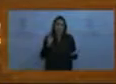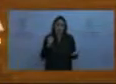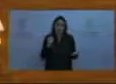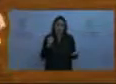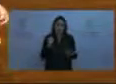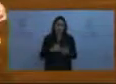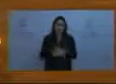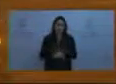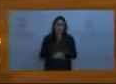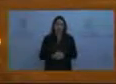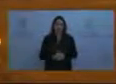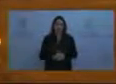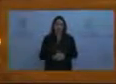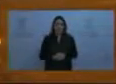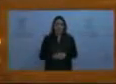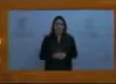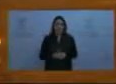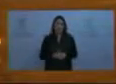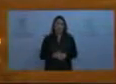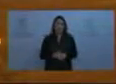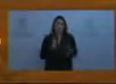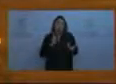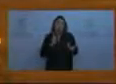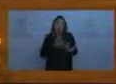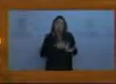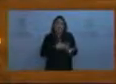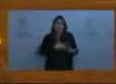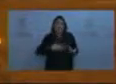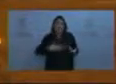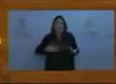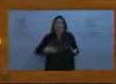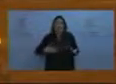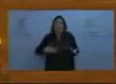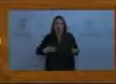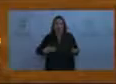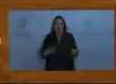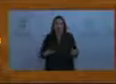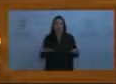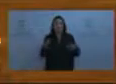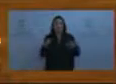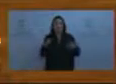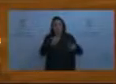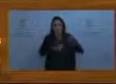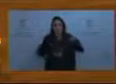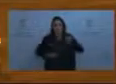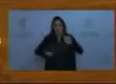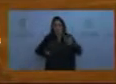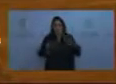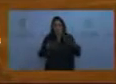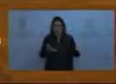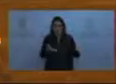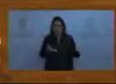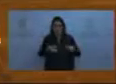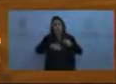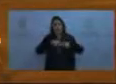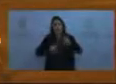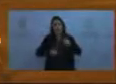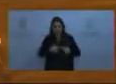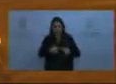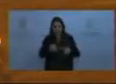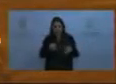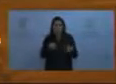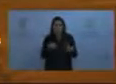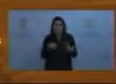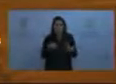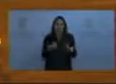y solamente con esto quiero sacar a la luz la existencia de esta problemática, de que estas familias se encuentran